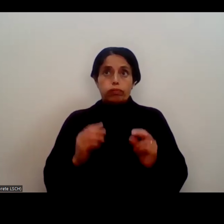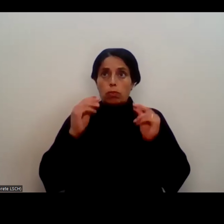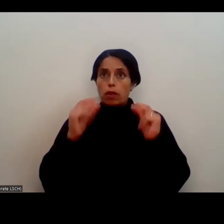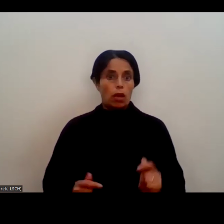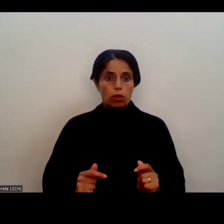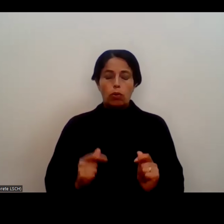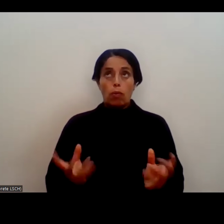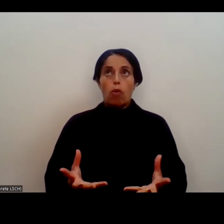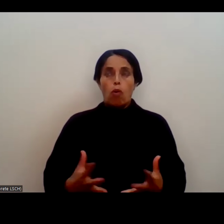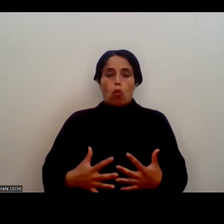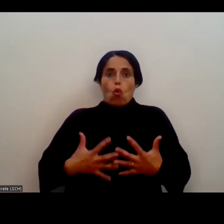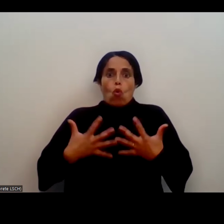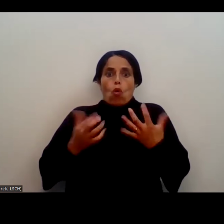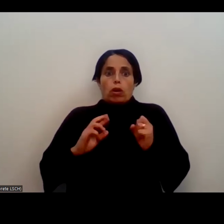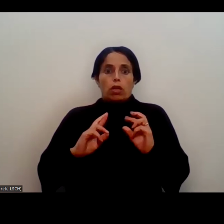Entonces,